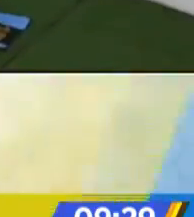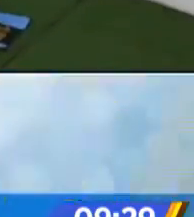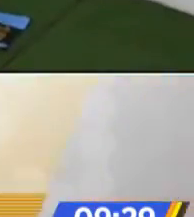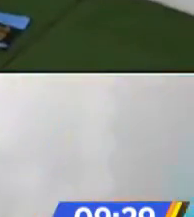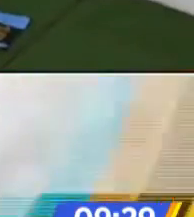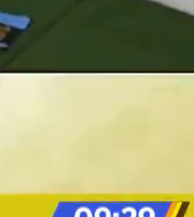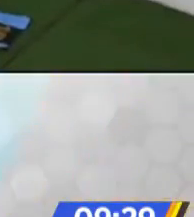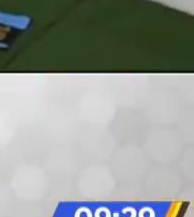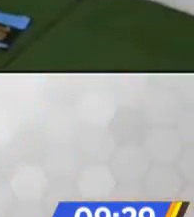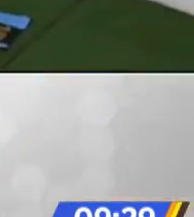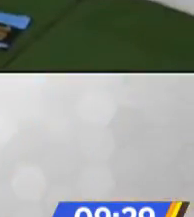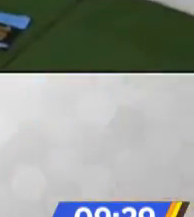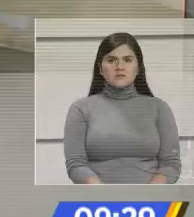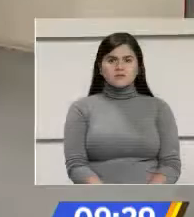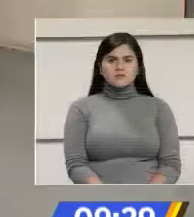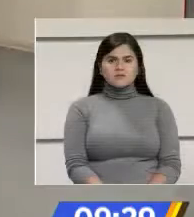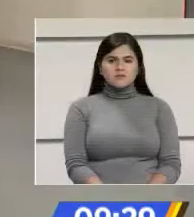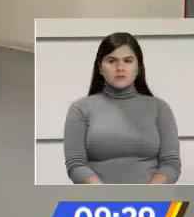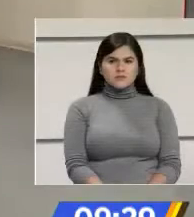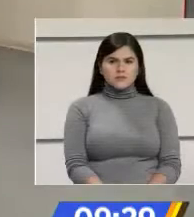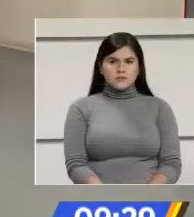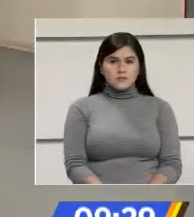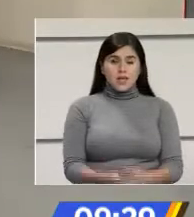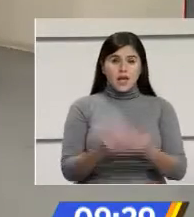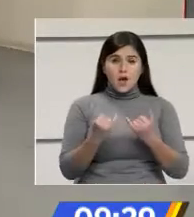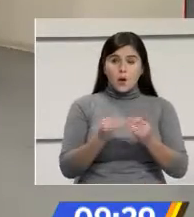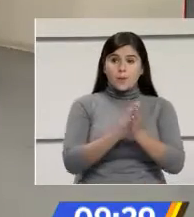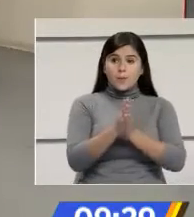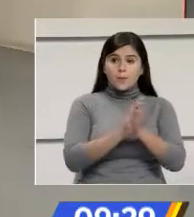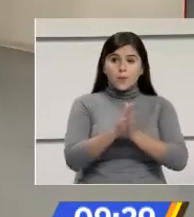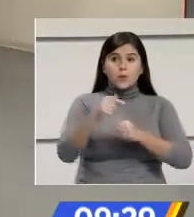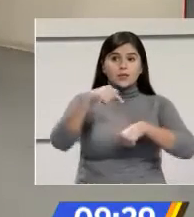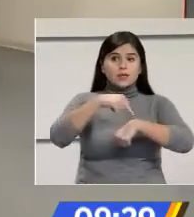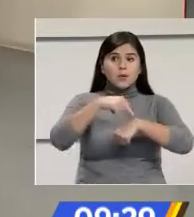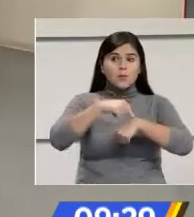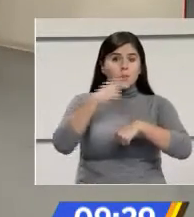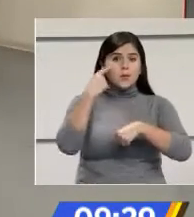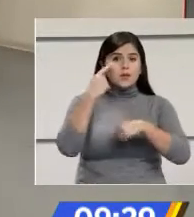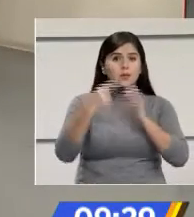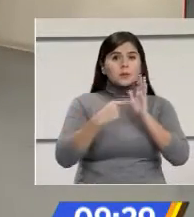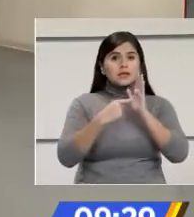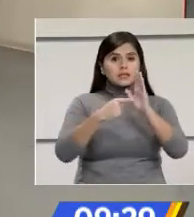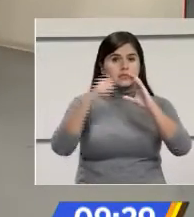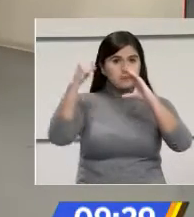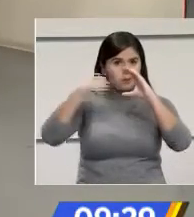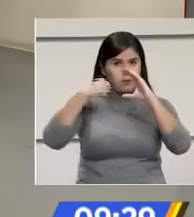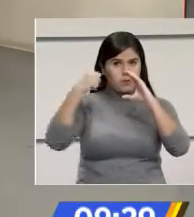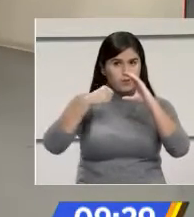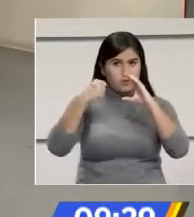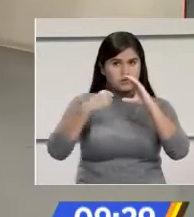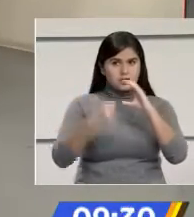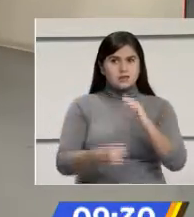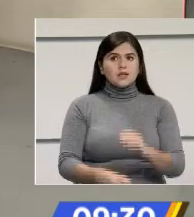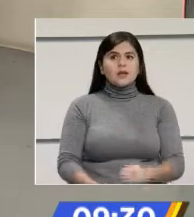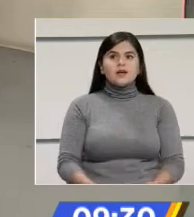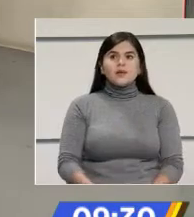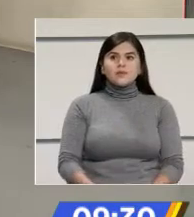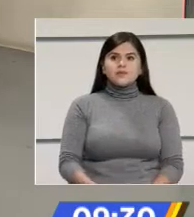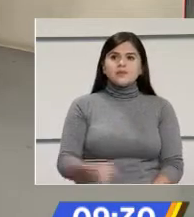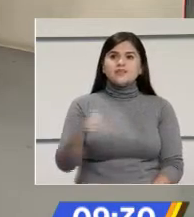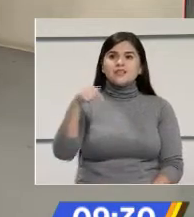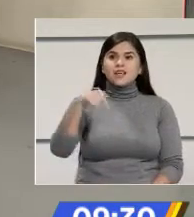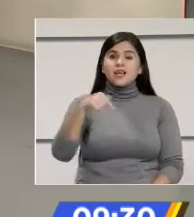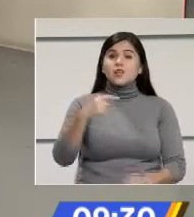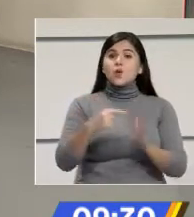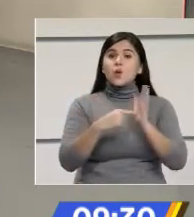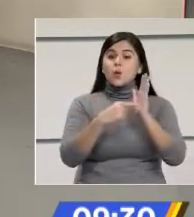están los niños en movimiento también. Aprovechemos este momento. Aquí seguimos en movimiento, claro. Aquí seguimos ustedes allá en Santa Cruz en movimiento, nosotros en estudio y esto